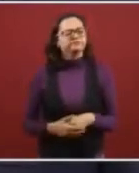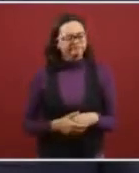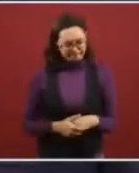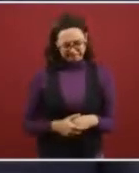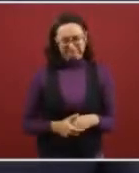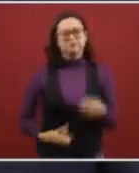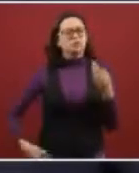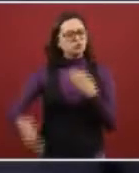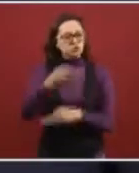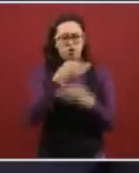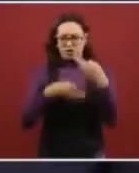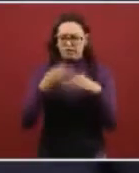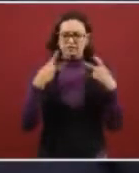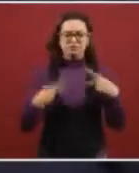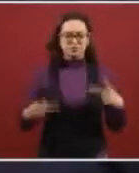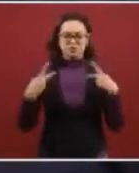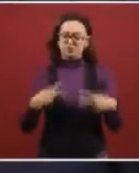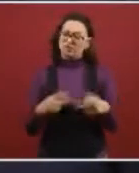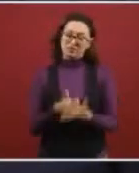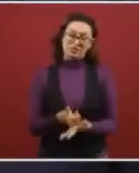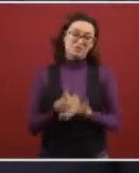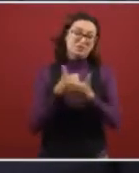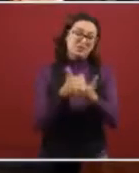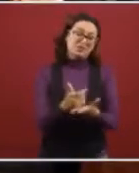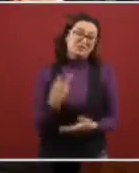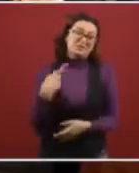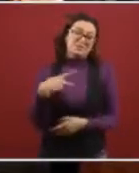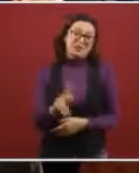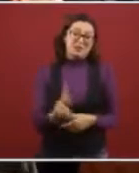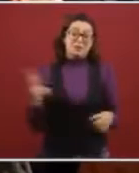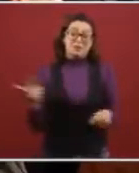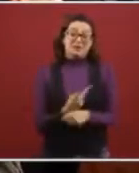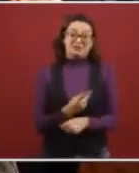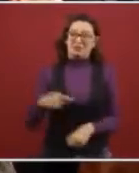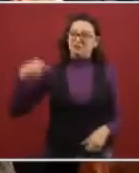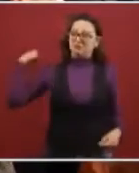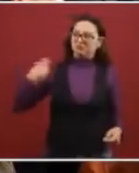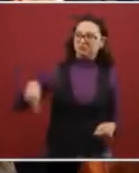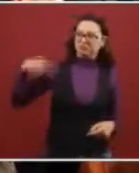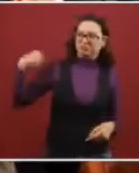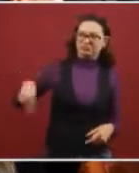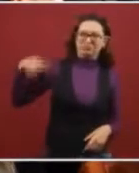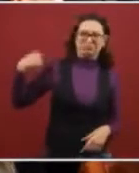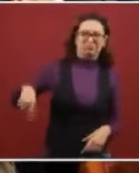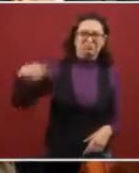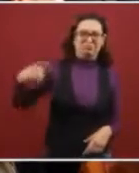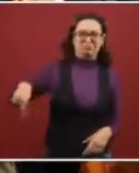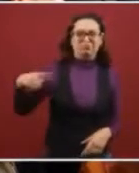Everyone has lo que helped. Pasa que es una inercia. What's happening is it's an inertia. Es un problema. It's a problem que